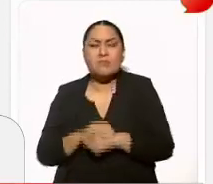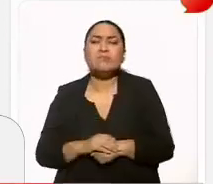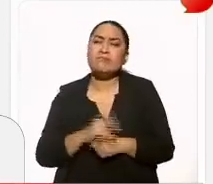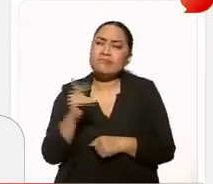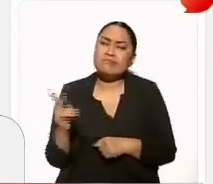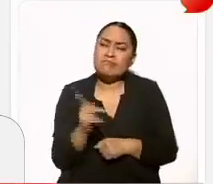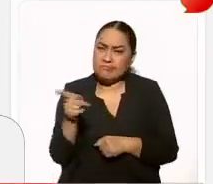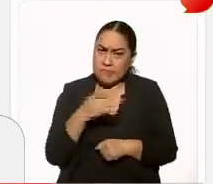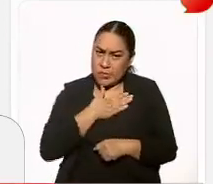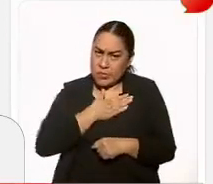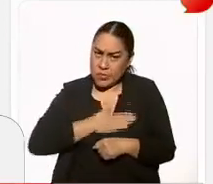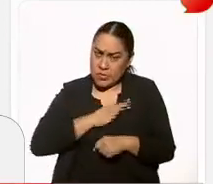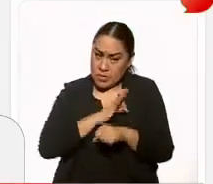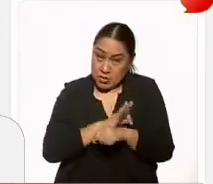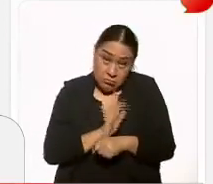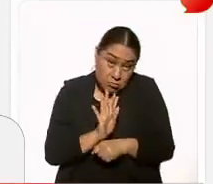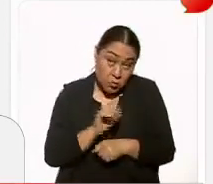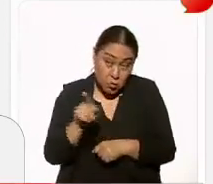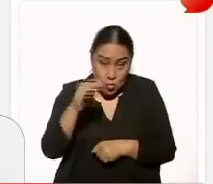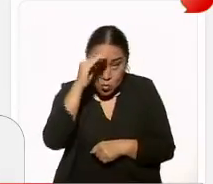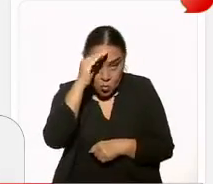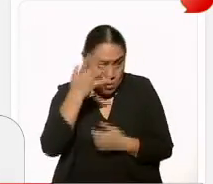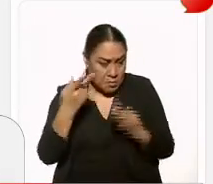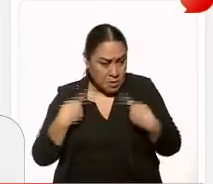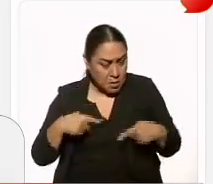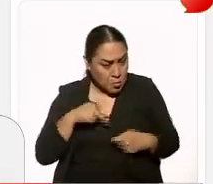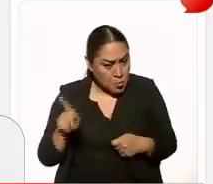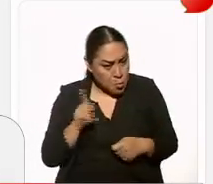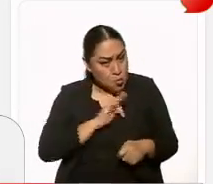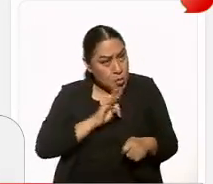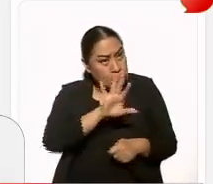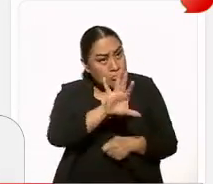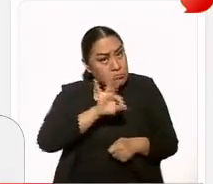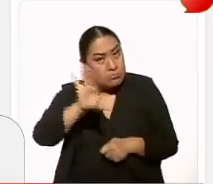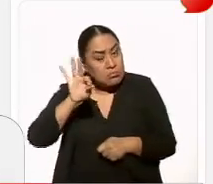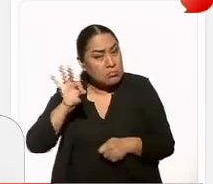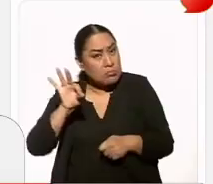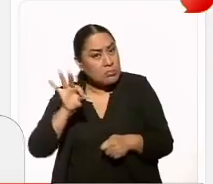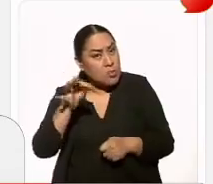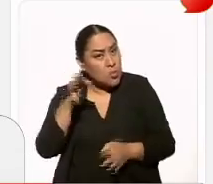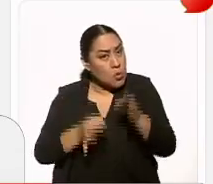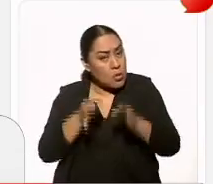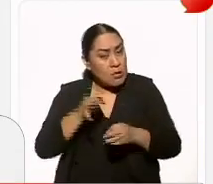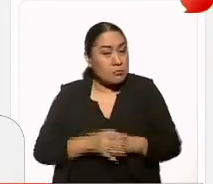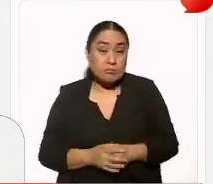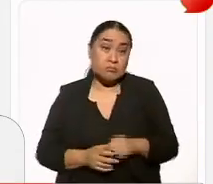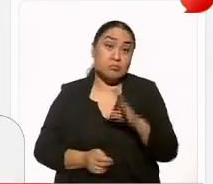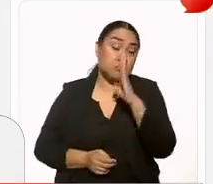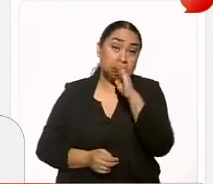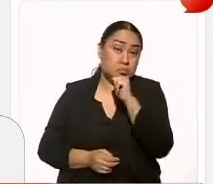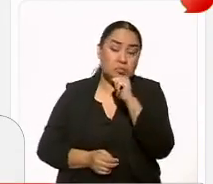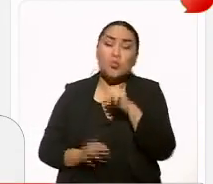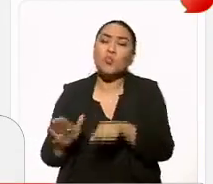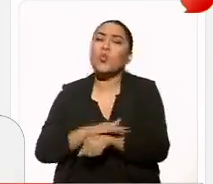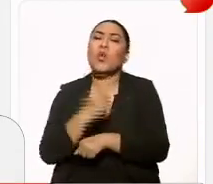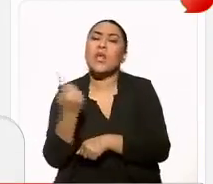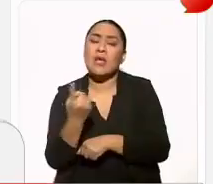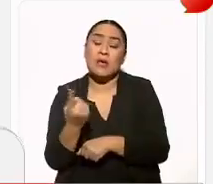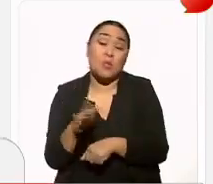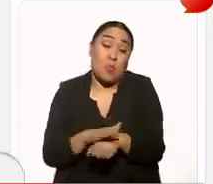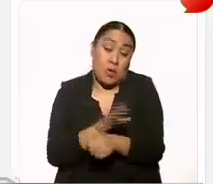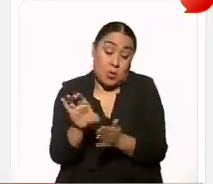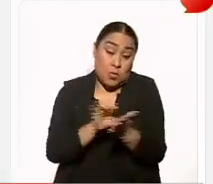democrático, ¿podría elegir el pueblo a los magistrados? No, no. Ahí no puede ser democrático. No puede ser democrático. ¿Por qué? Porque la